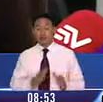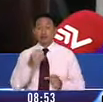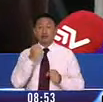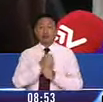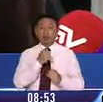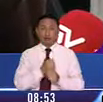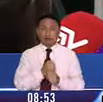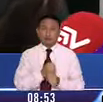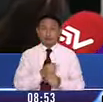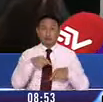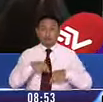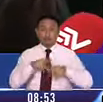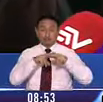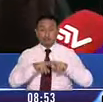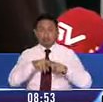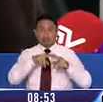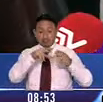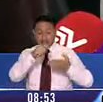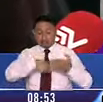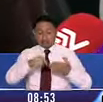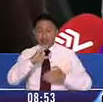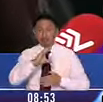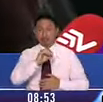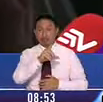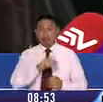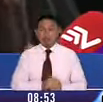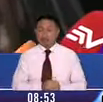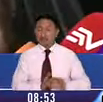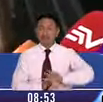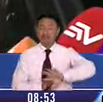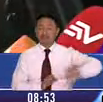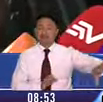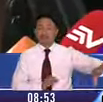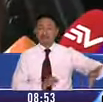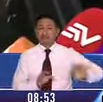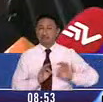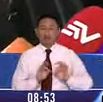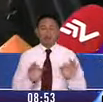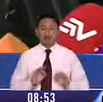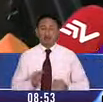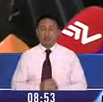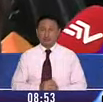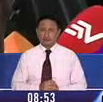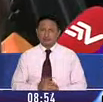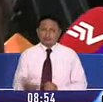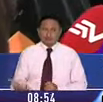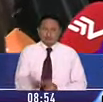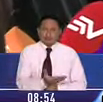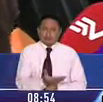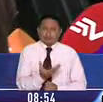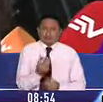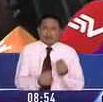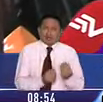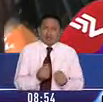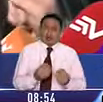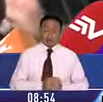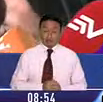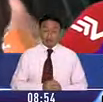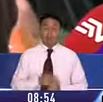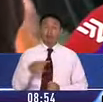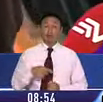laboral. Ni siquiera fue aprobado por el CAL, ni siquiera lo aprobaron, cuando lo que correspondía